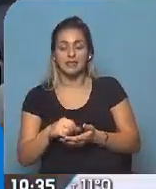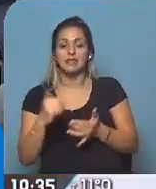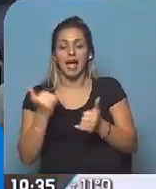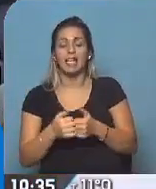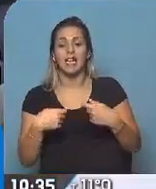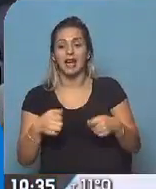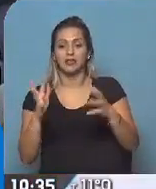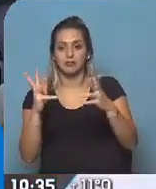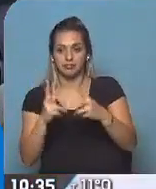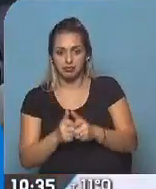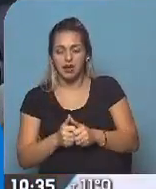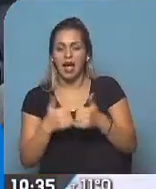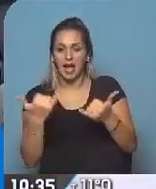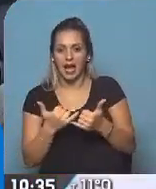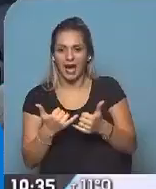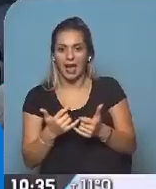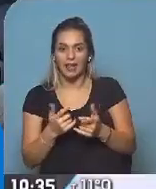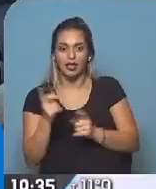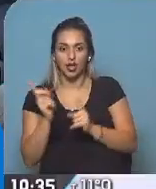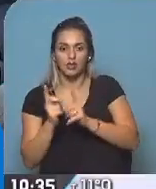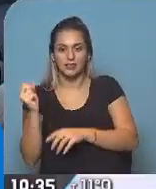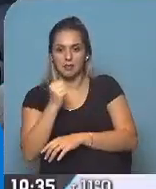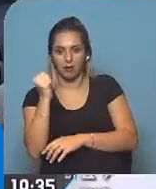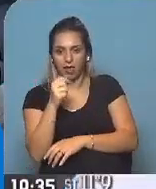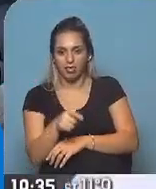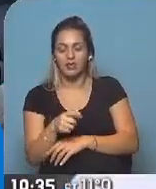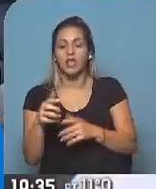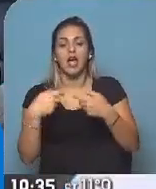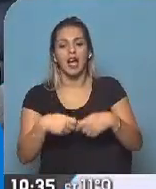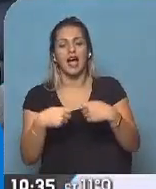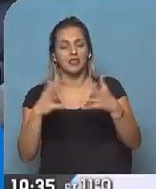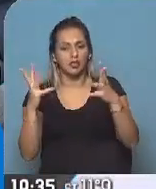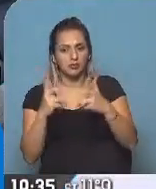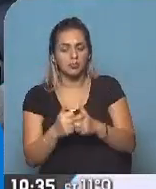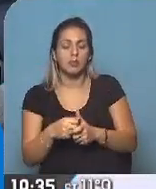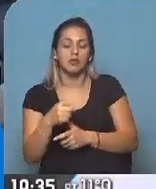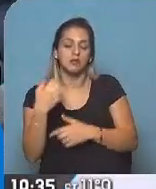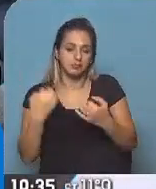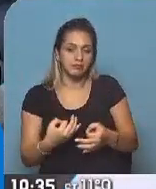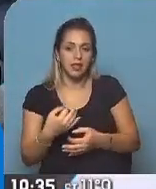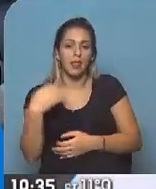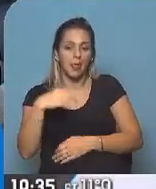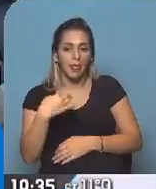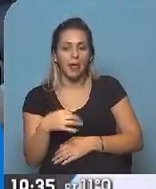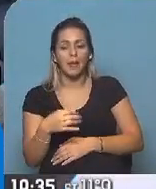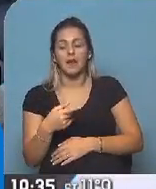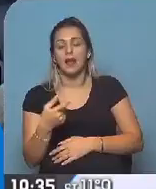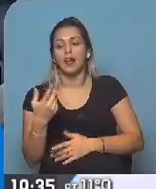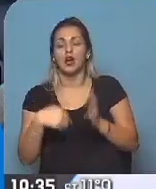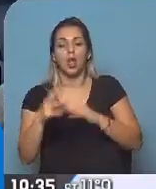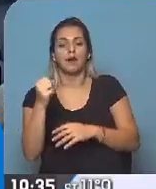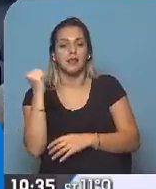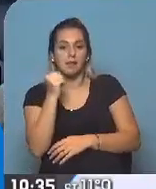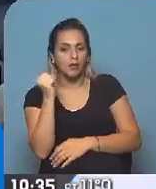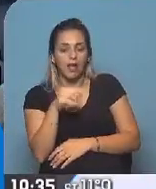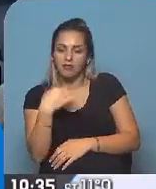de gastos hay prioridades para el gasto. Recorte de gastos supone que las prioridades absolutas